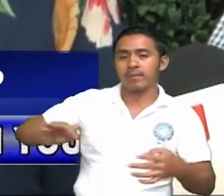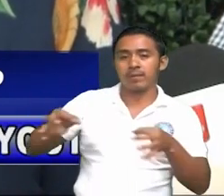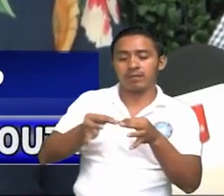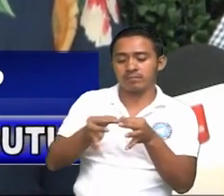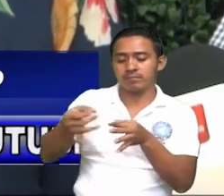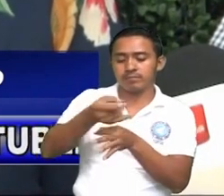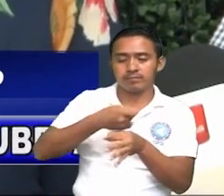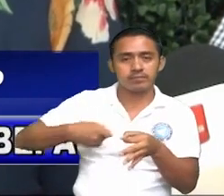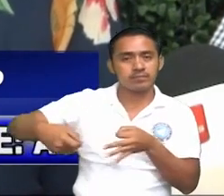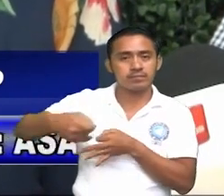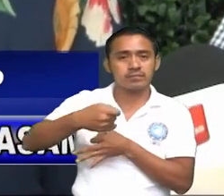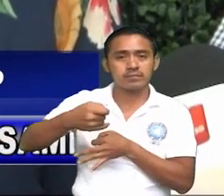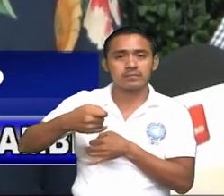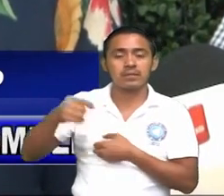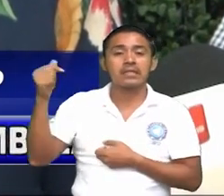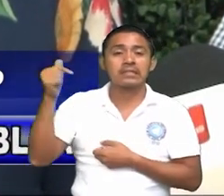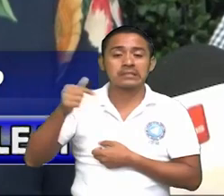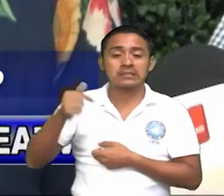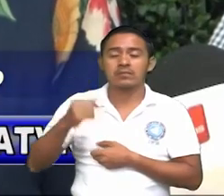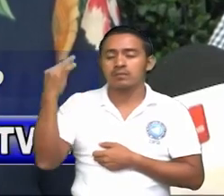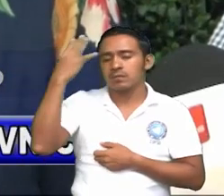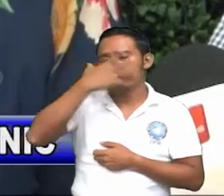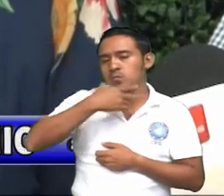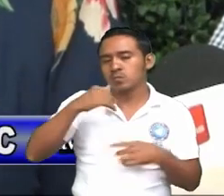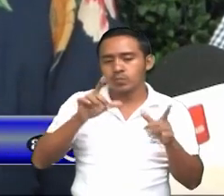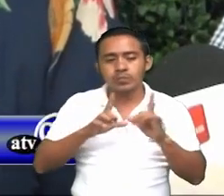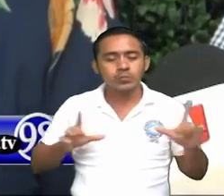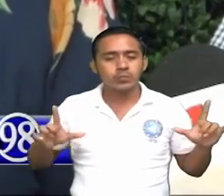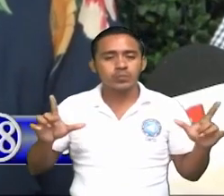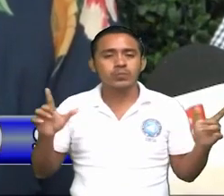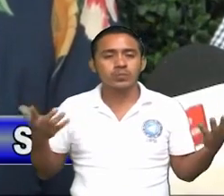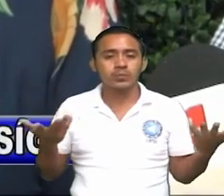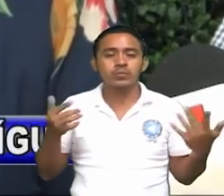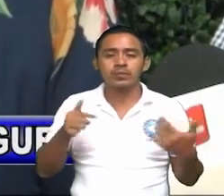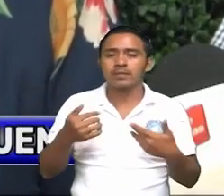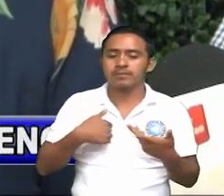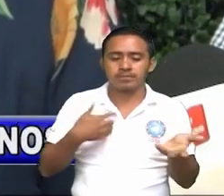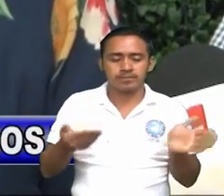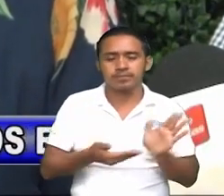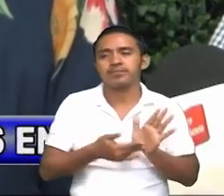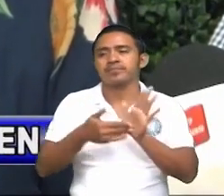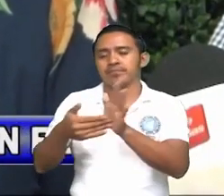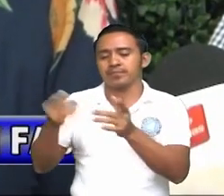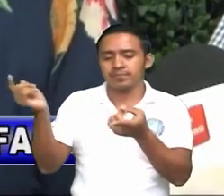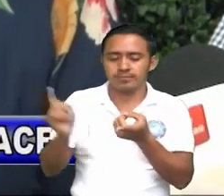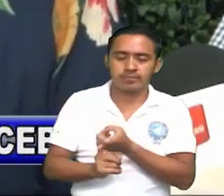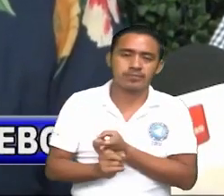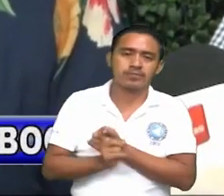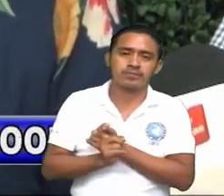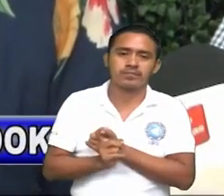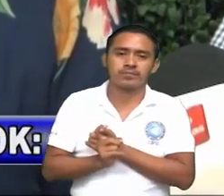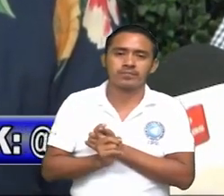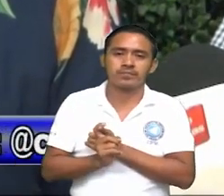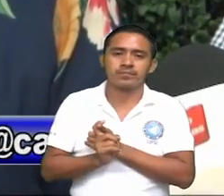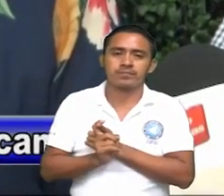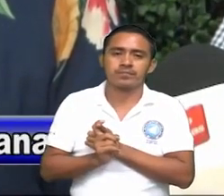Ometepe, de verdad, es un lugar muy lindo, donde le ofrecemos